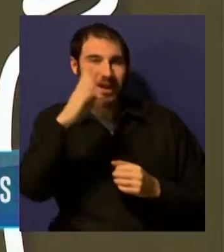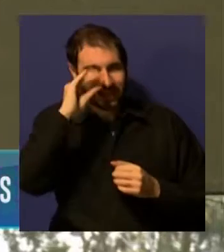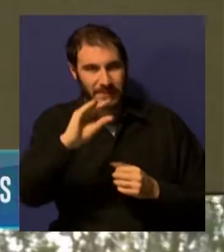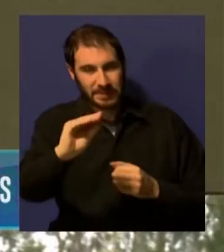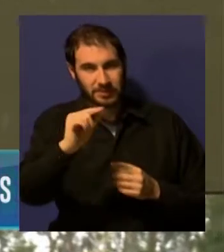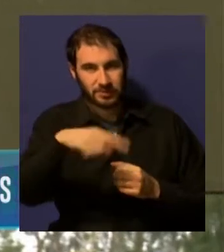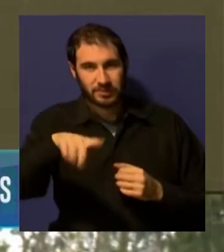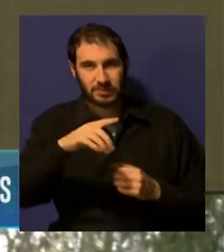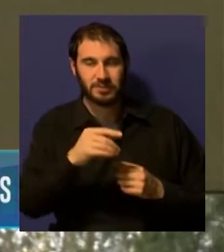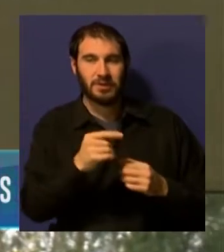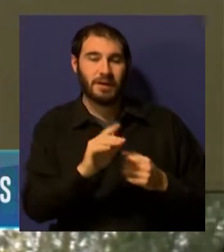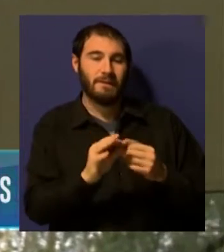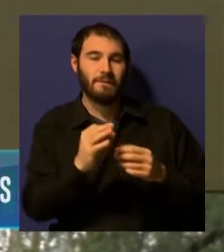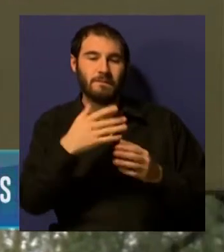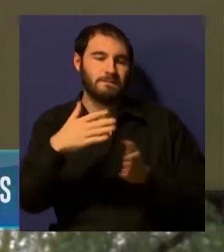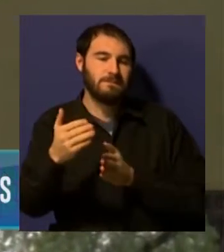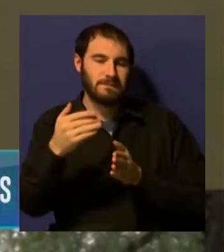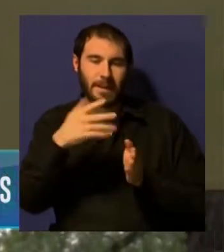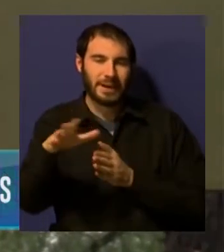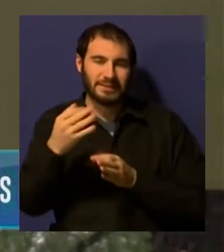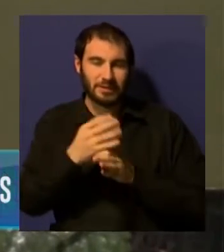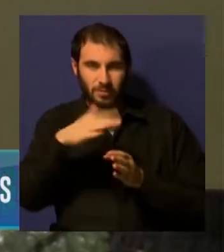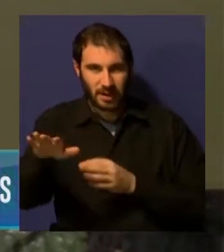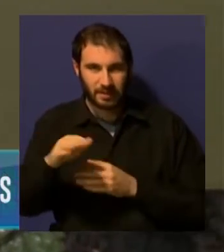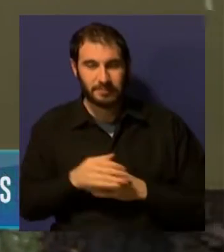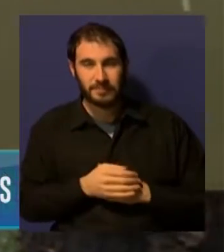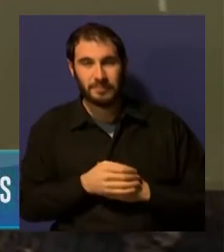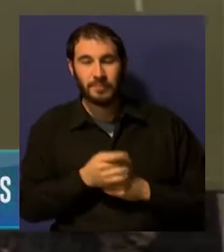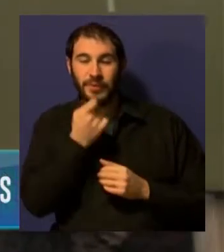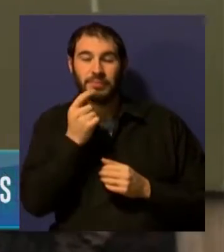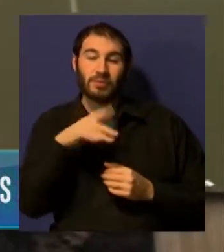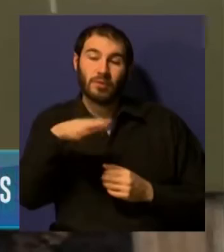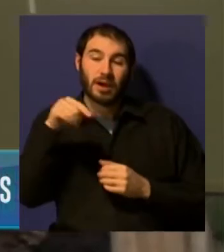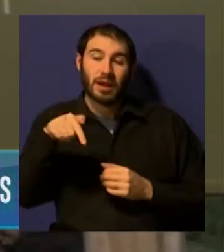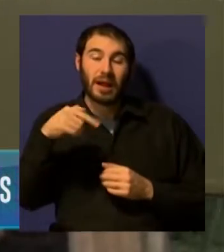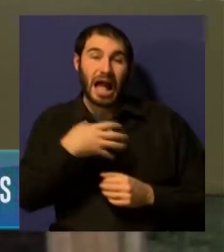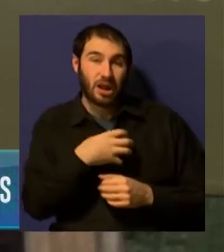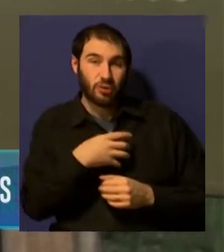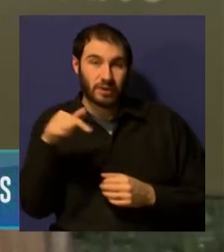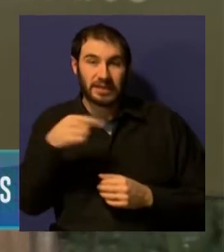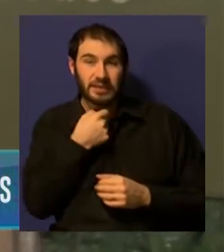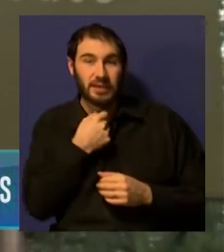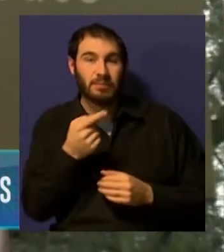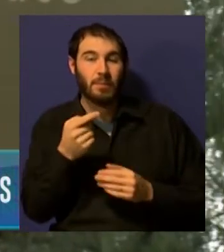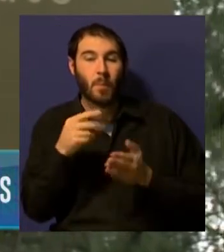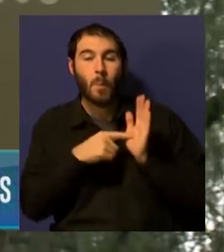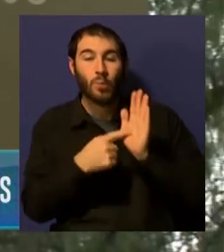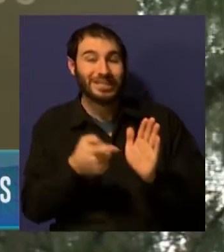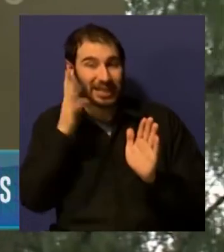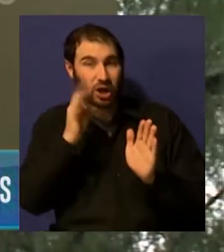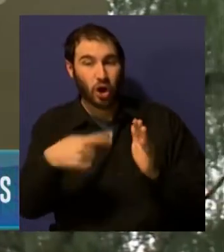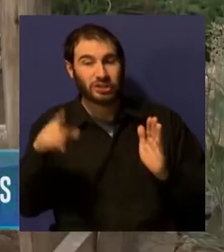formación informal, se podría decir, que serían espacios donde se busca que los alumnos puedan plasmar los